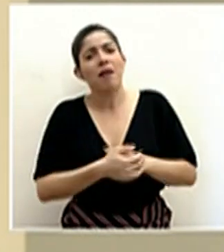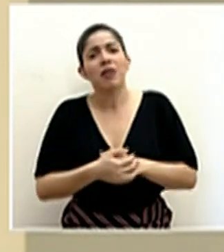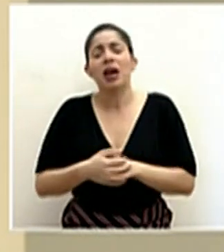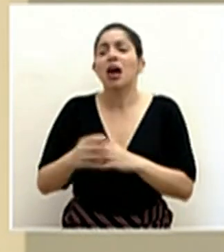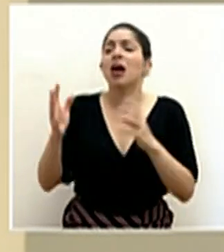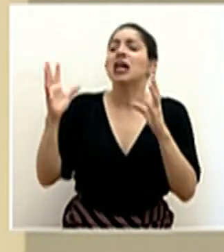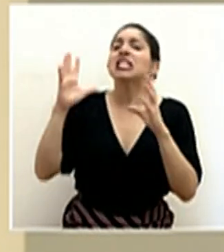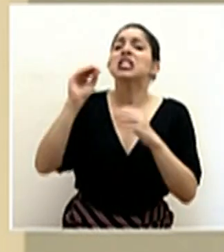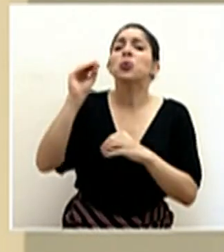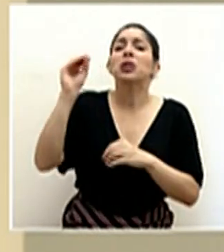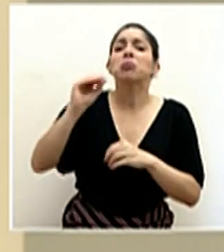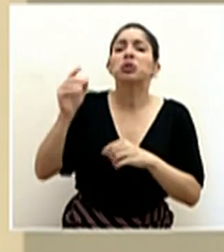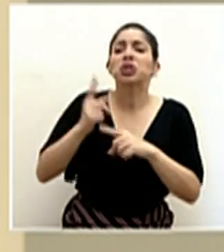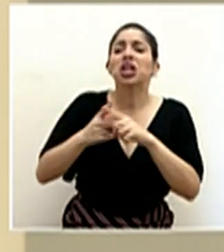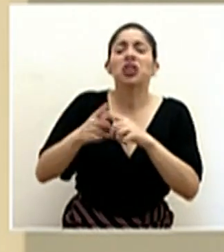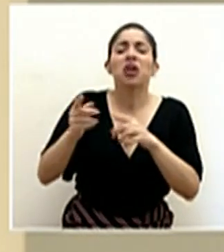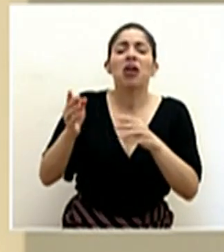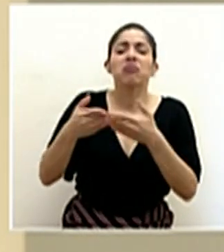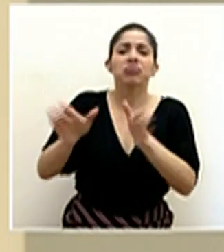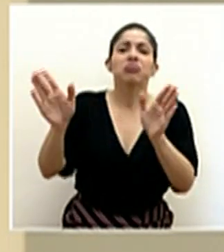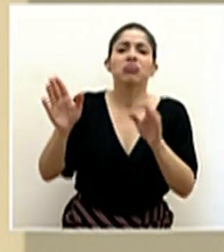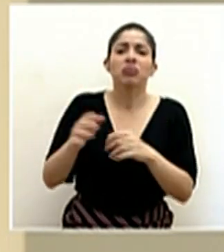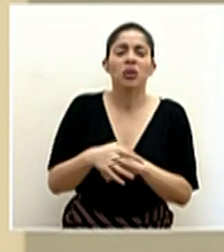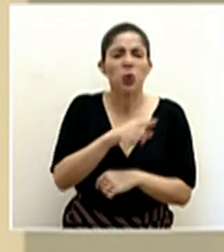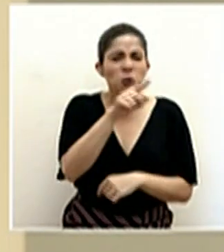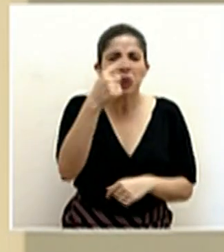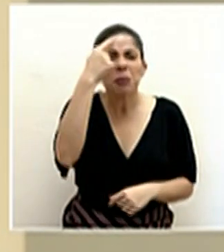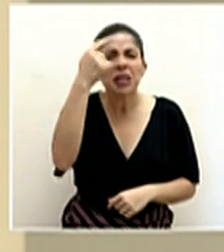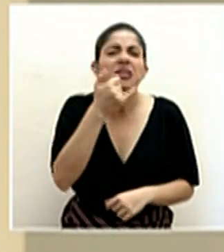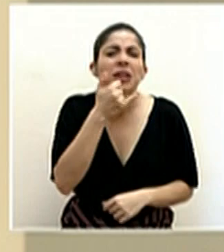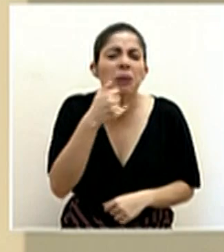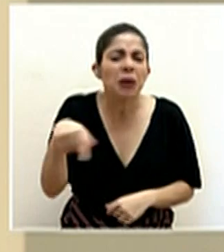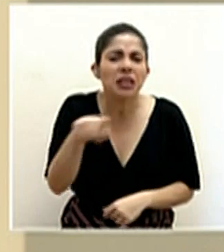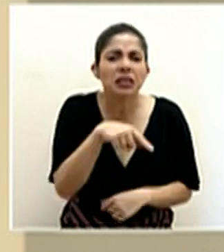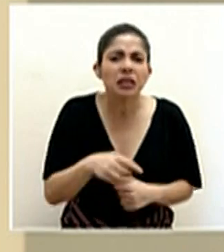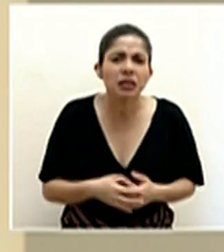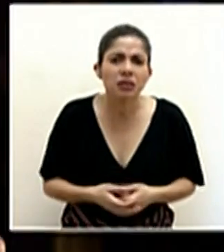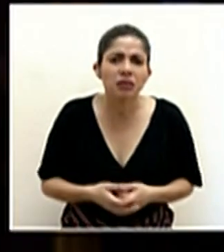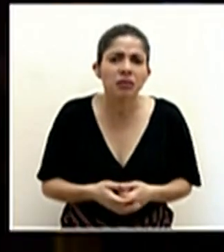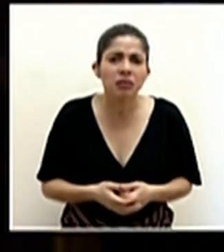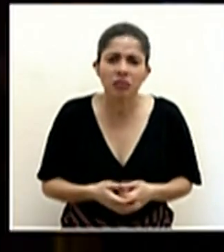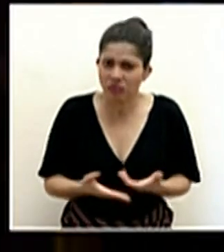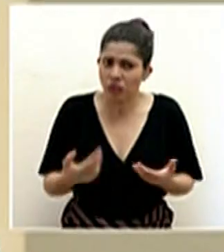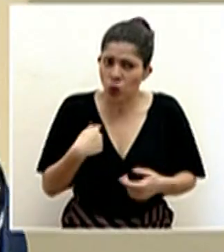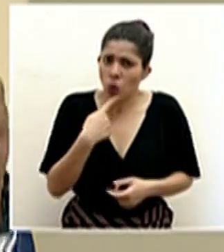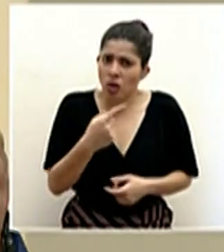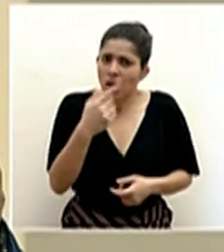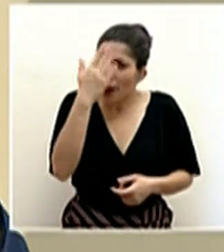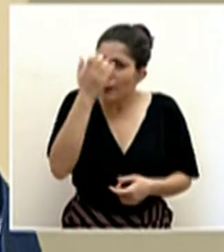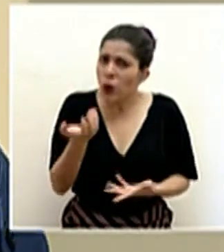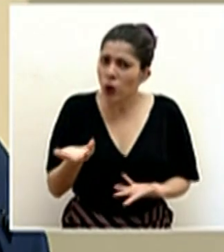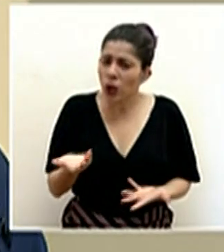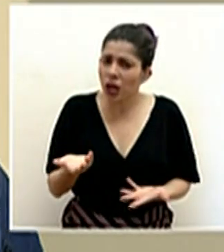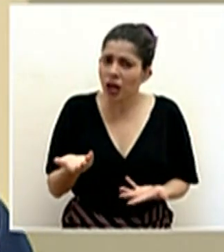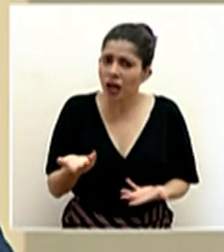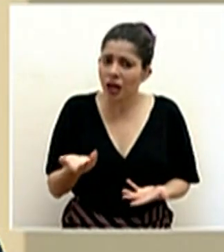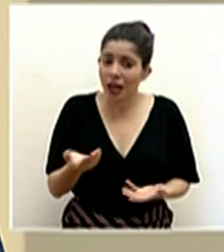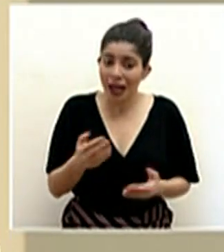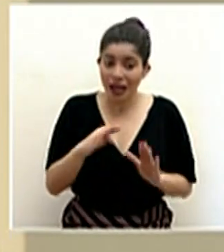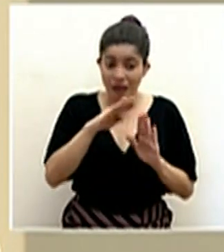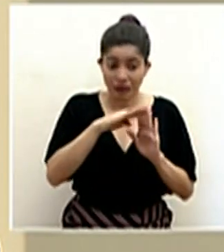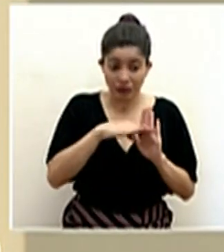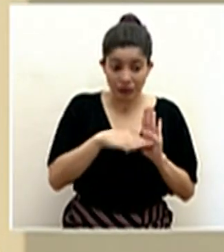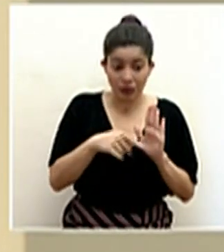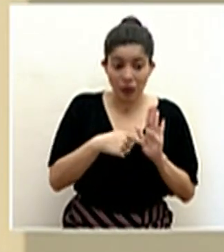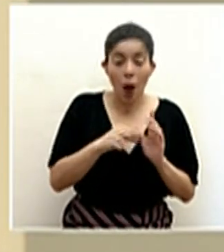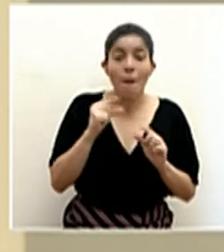aforo del 50%. ¿Usted qué piensa que puede ocurrir? O sea, se lo digo porque justamente las medidas van